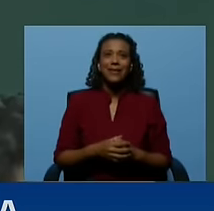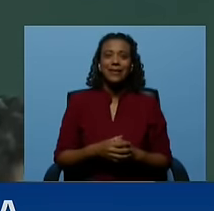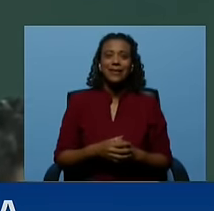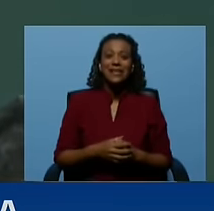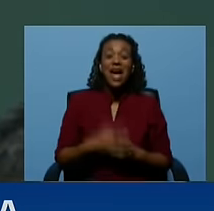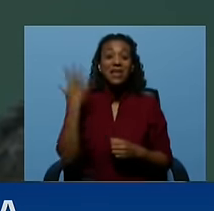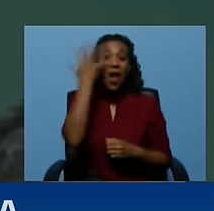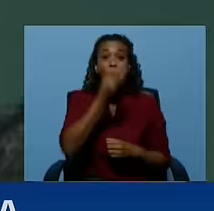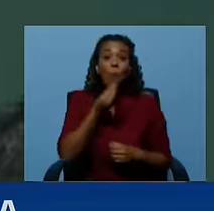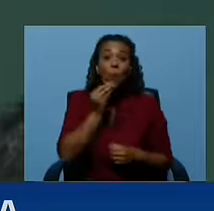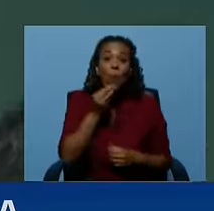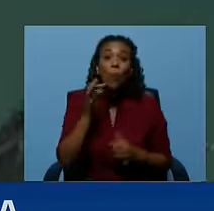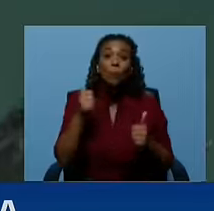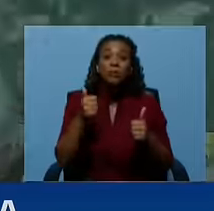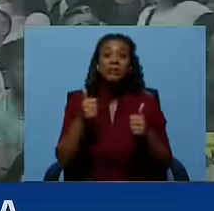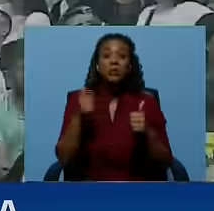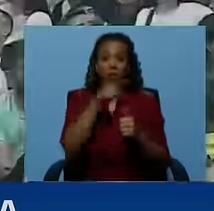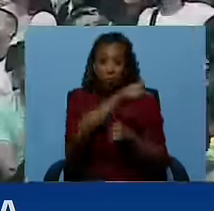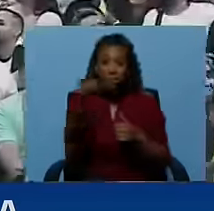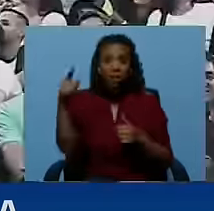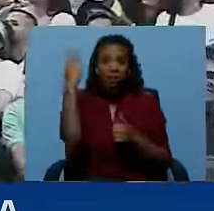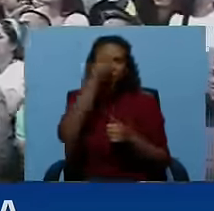Que la juventud, ustedes,